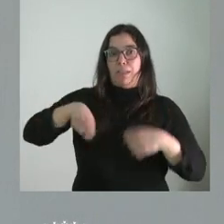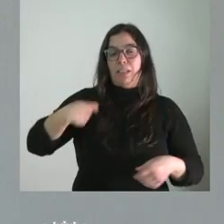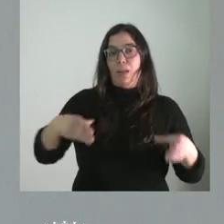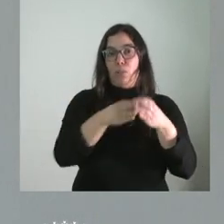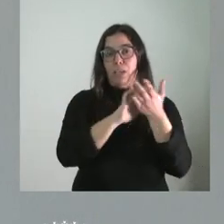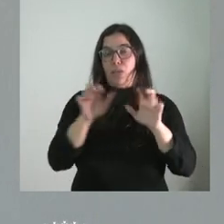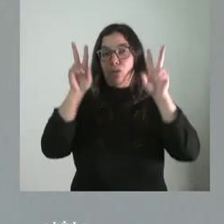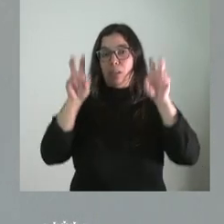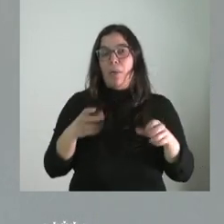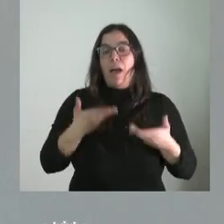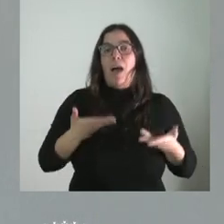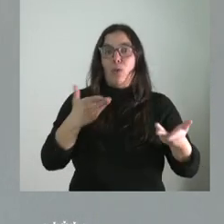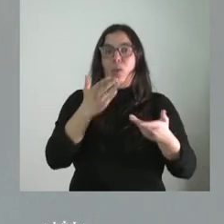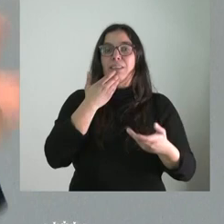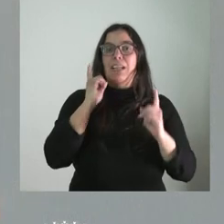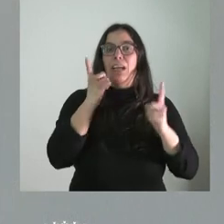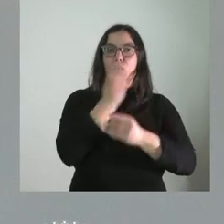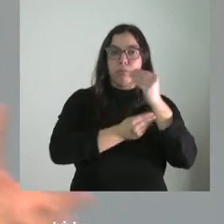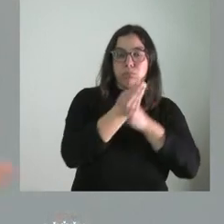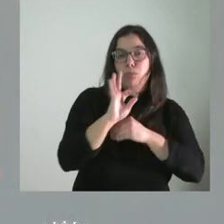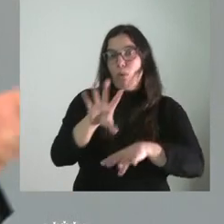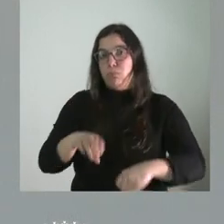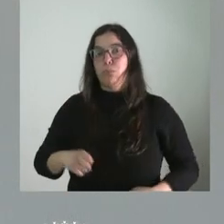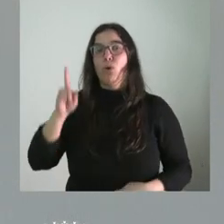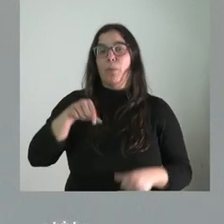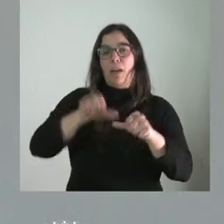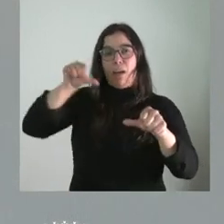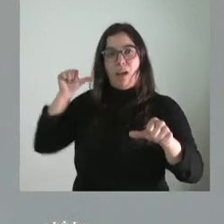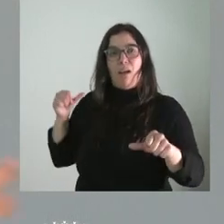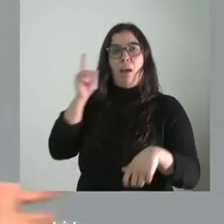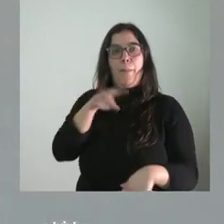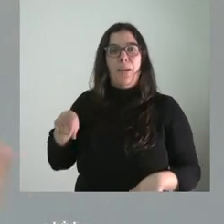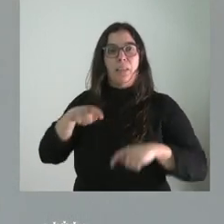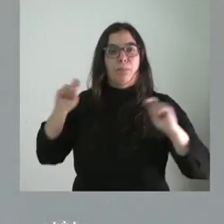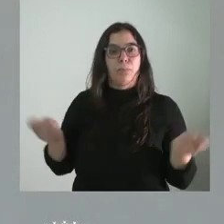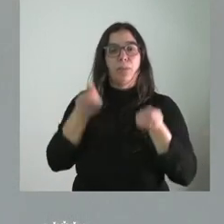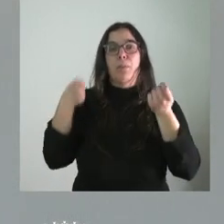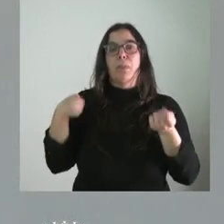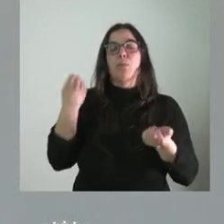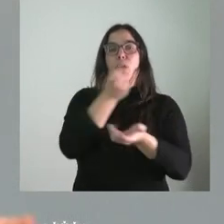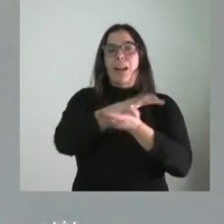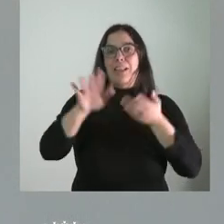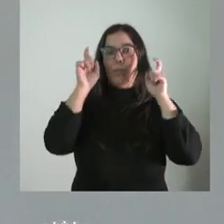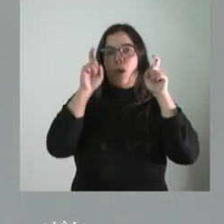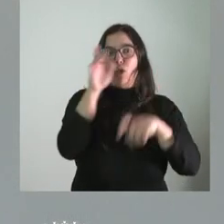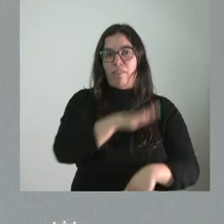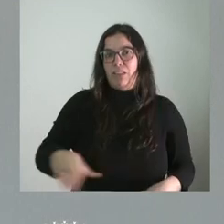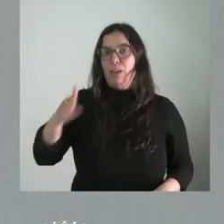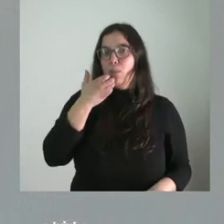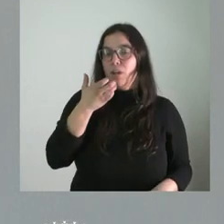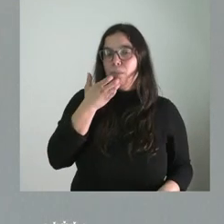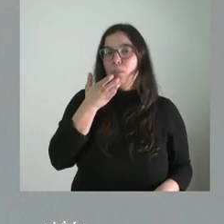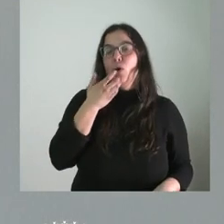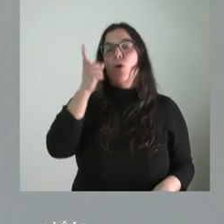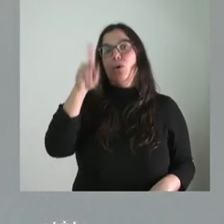de esas ayudas a la natalidad o a que hemos venido anunciando en los últimos meses de la extensión de la gratuidad de la educación infantil o